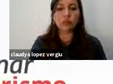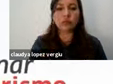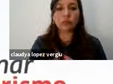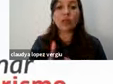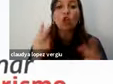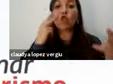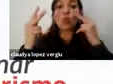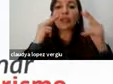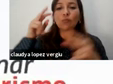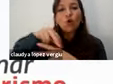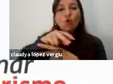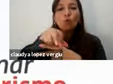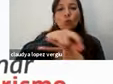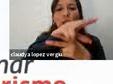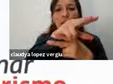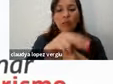turismo rural.